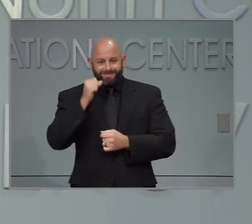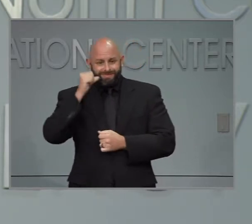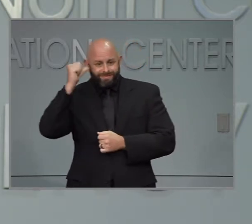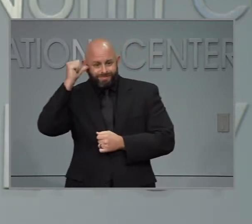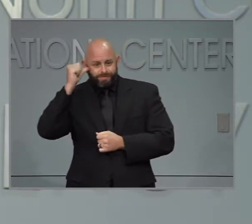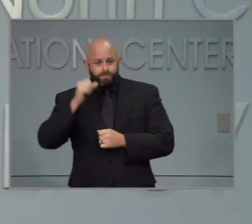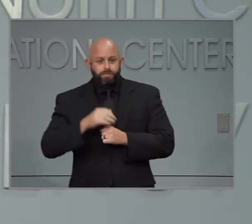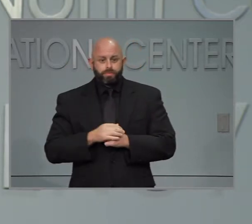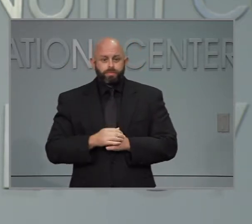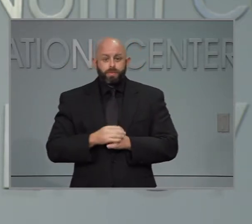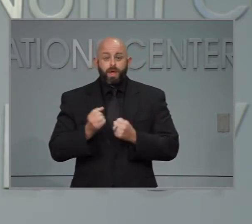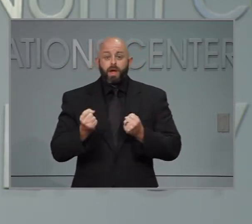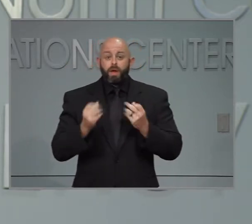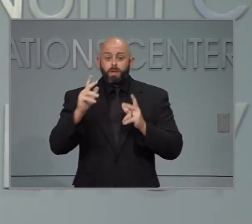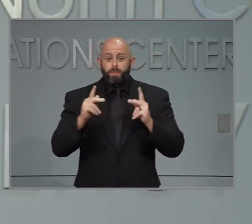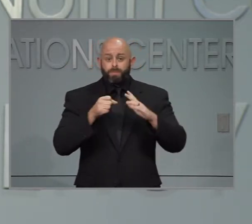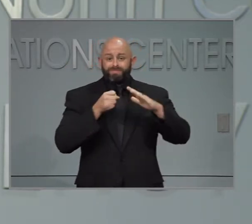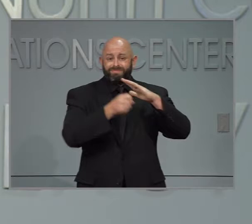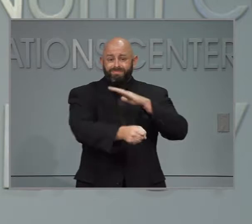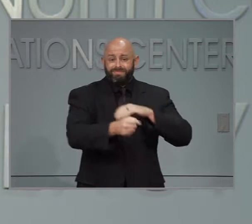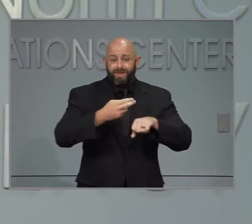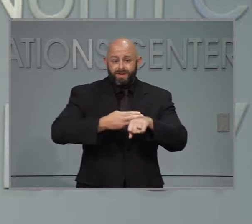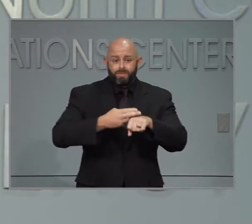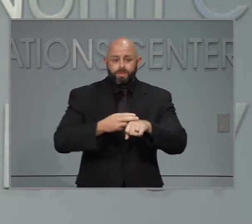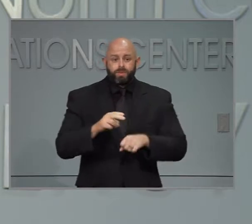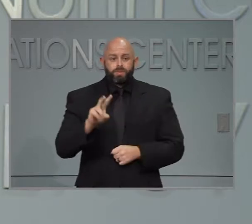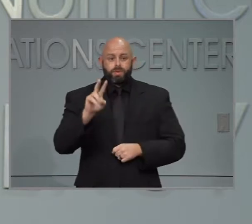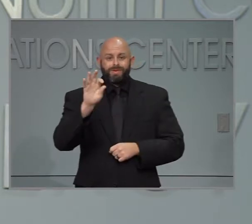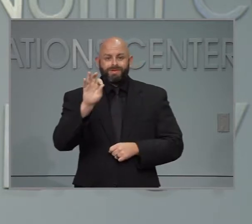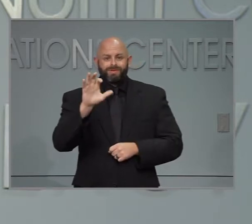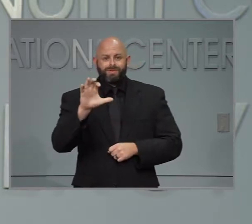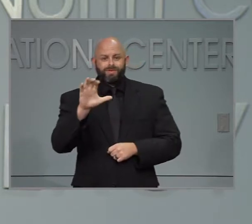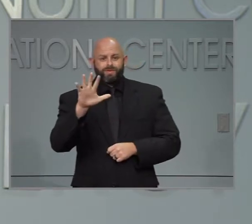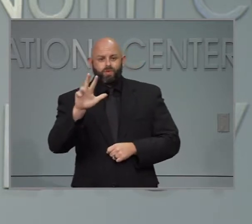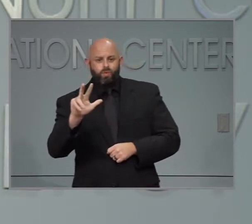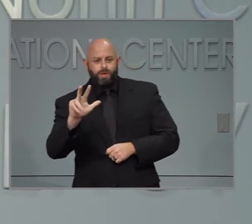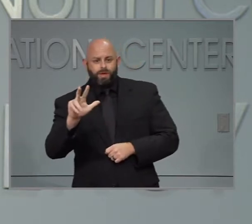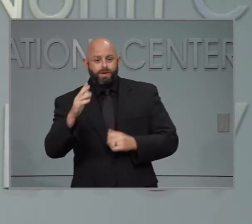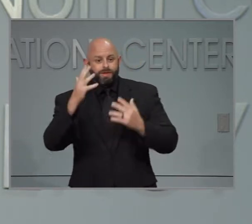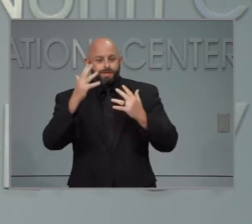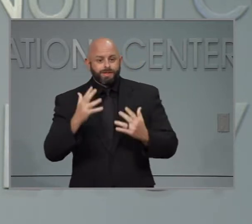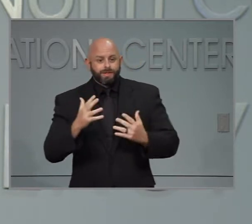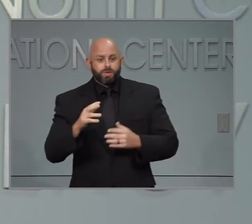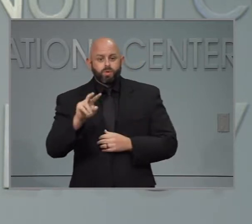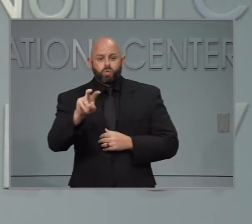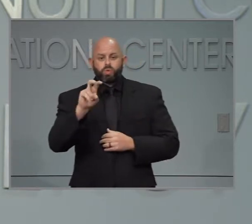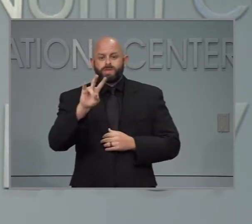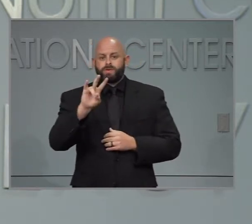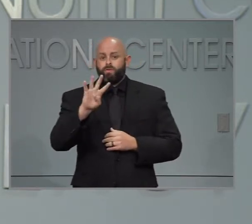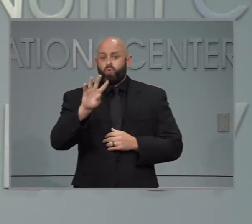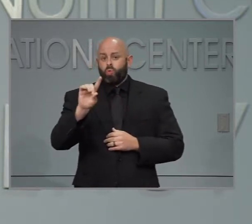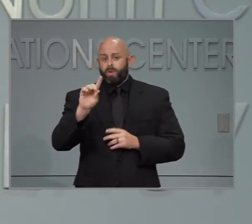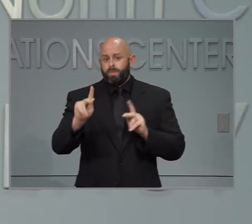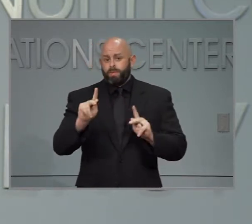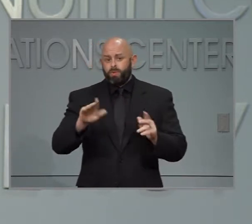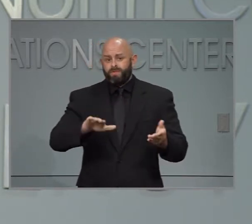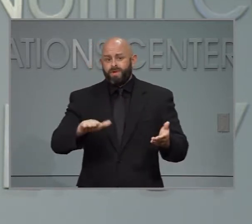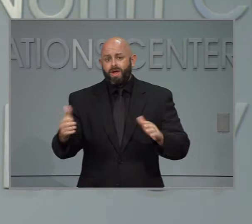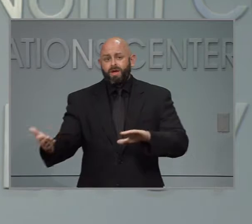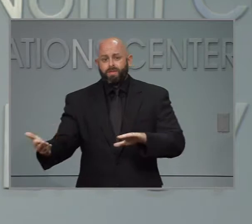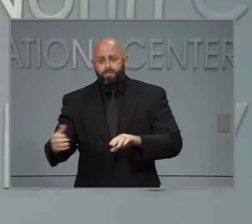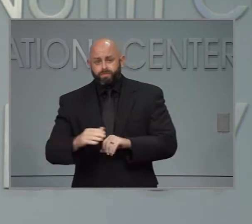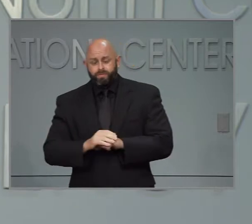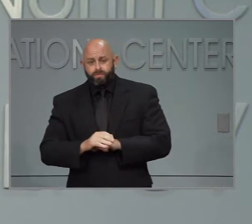953 personas en el hospital y, tristemente, 2.741 personas han fallecido. Nuestras